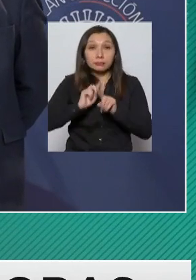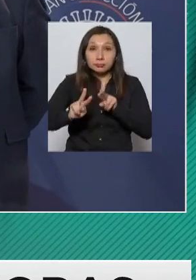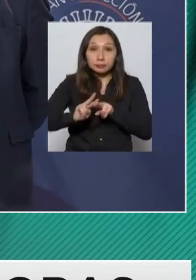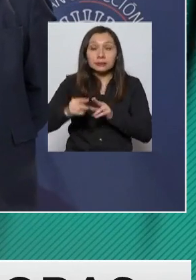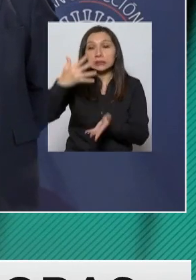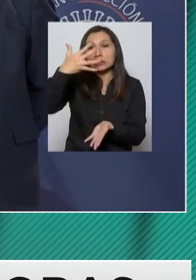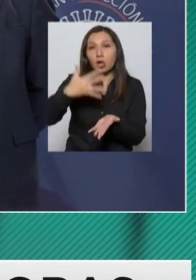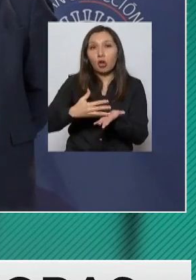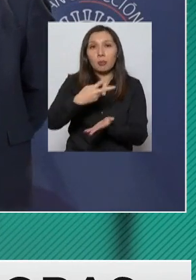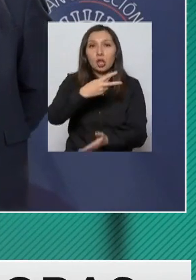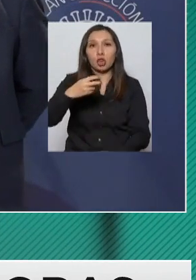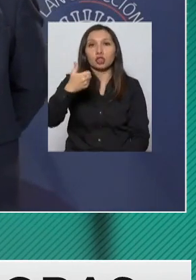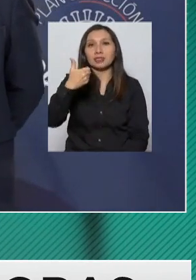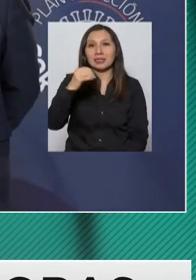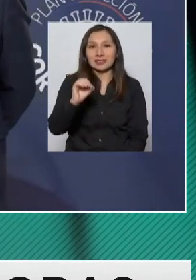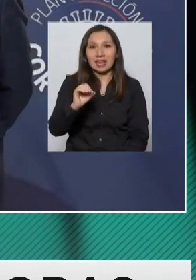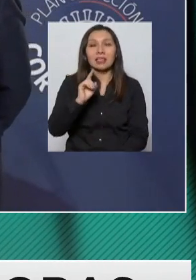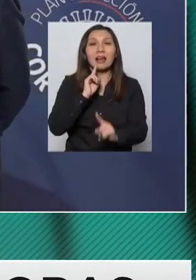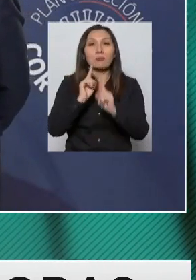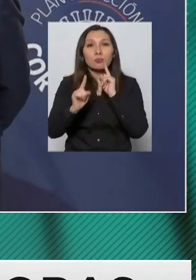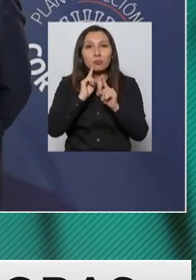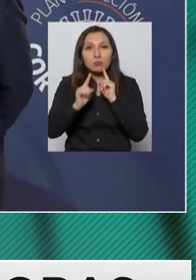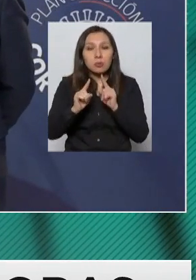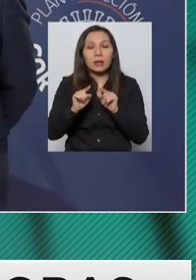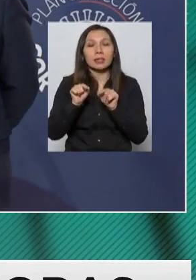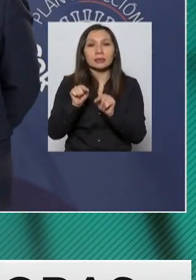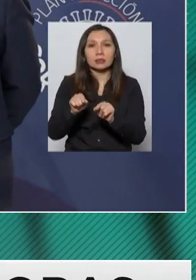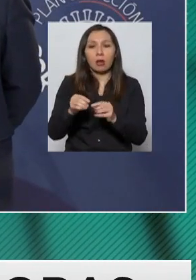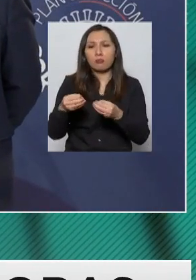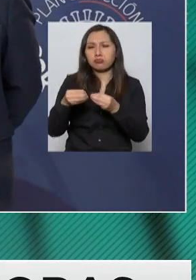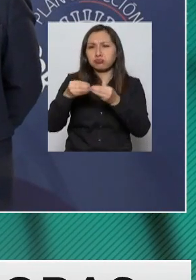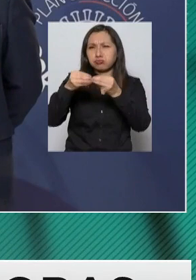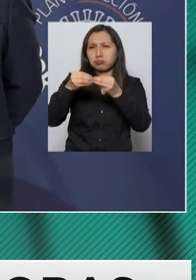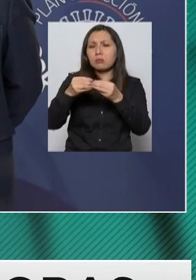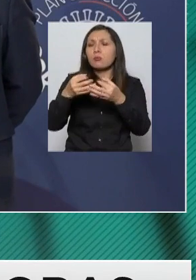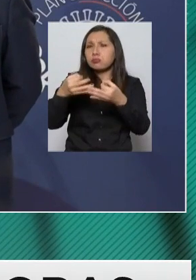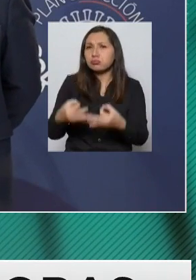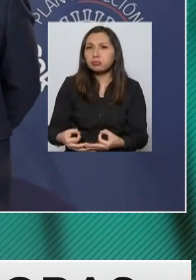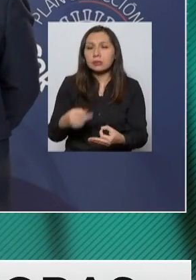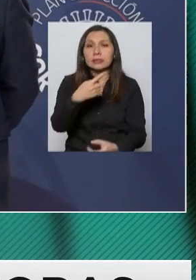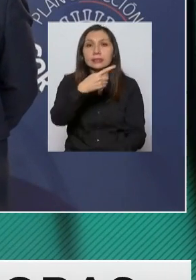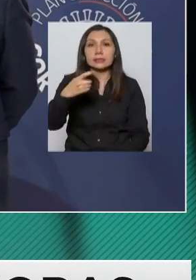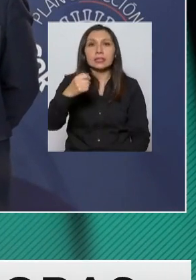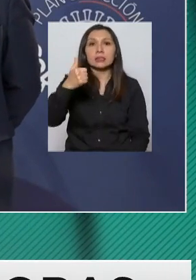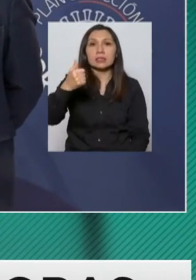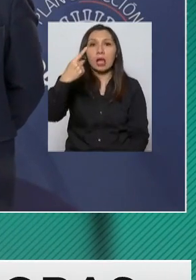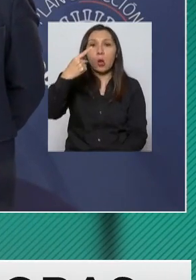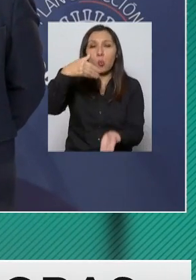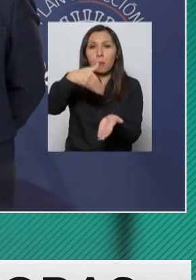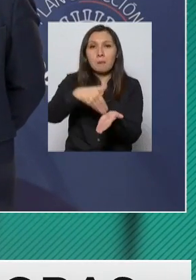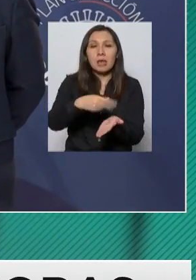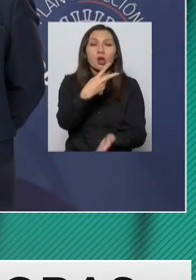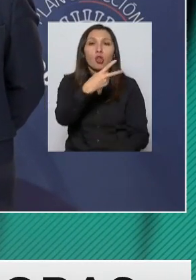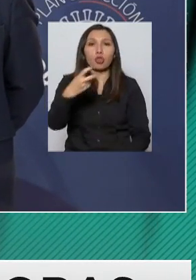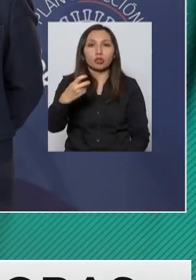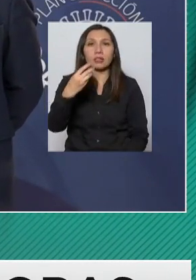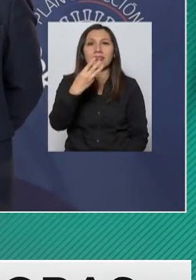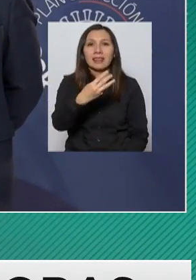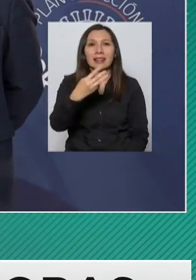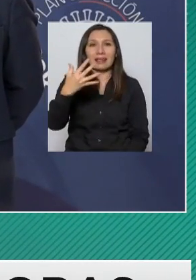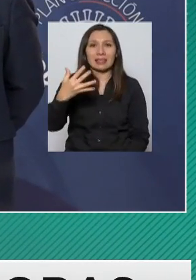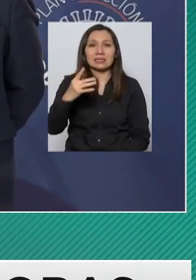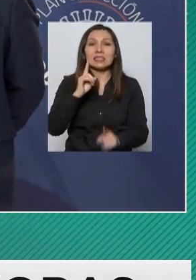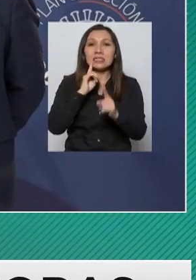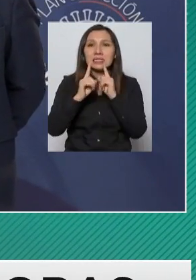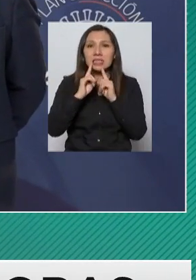5 1260 exámenes acumulando 161 mil 235